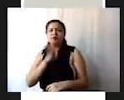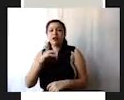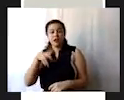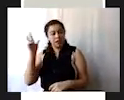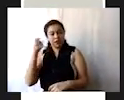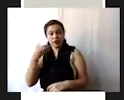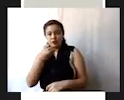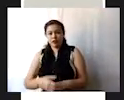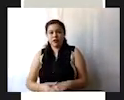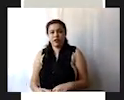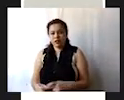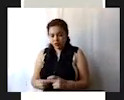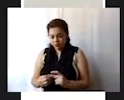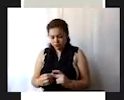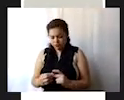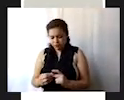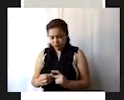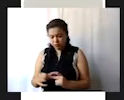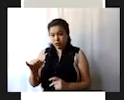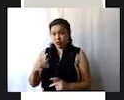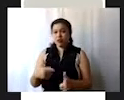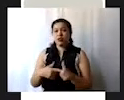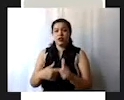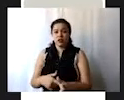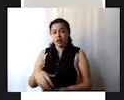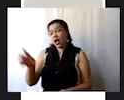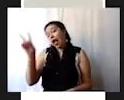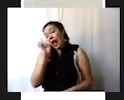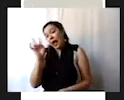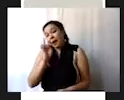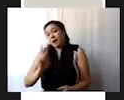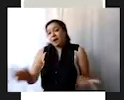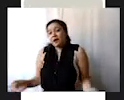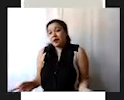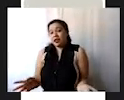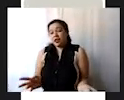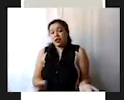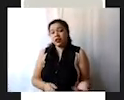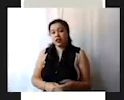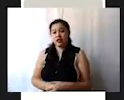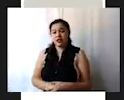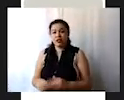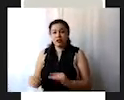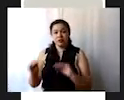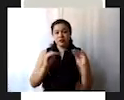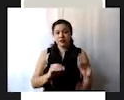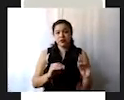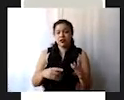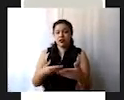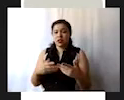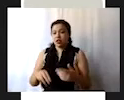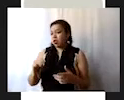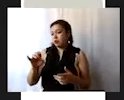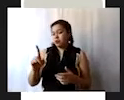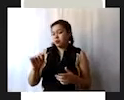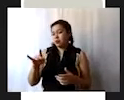Sí. Sí, pues bueno, continuamos a ver si moviéndome un poquito sé que tengo el módem aquí al lado.